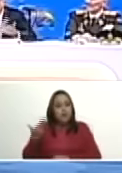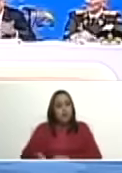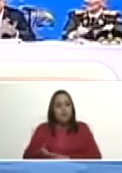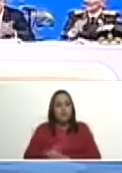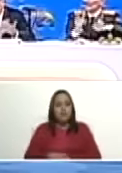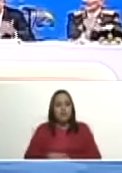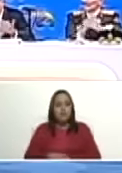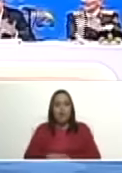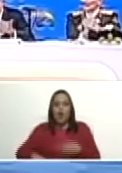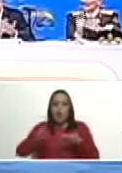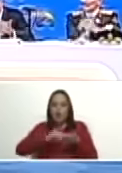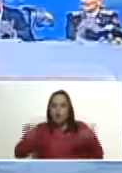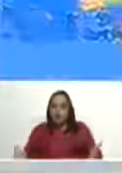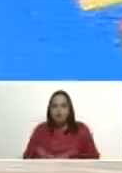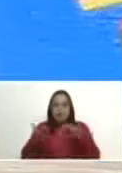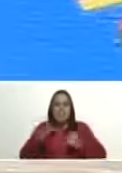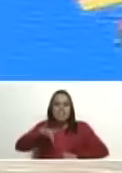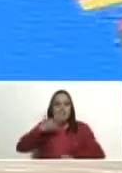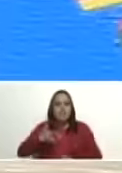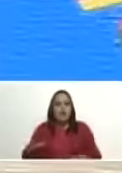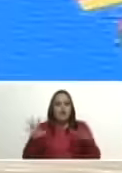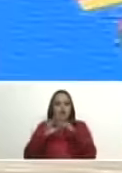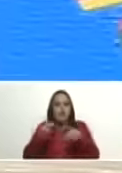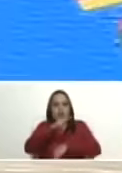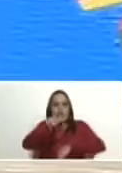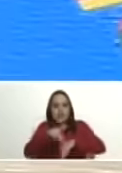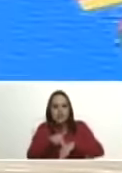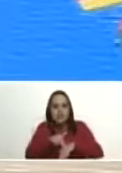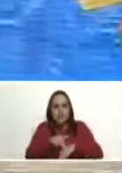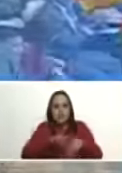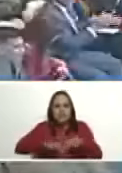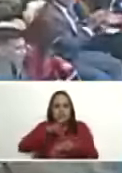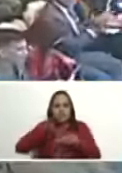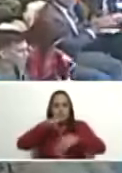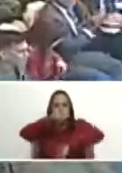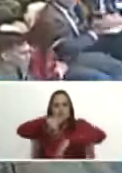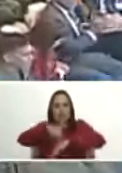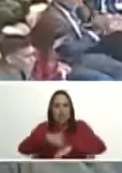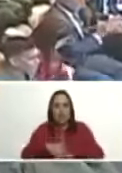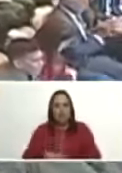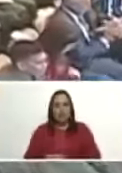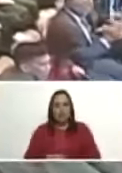de revitalizar el espíritu de unión nacional, el alma nacional.